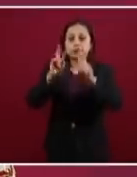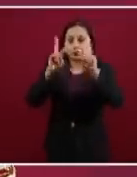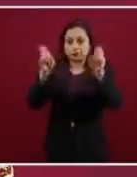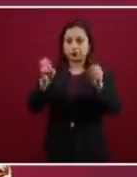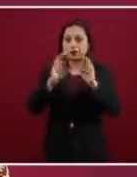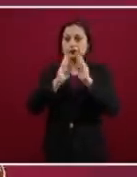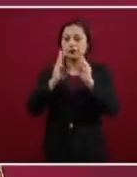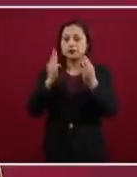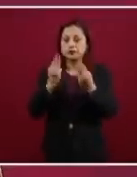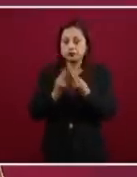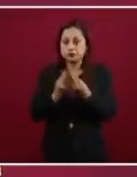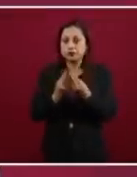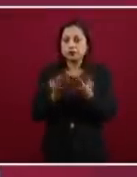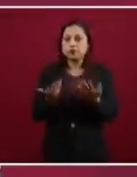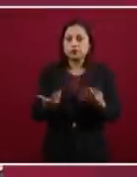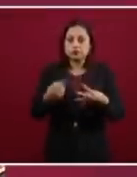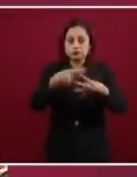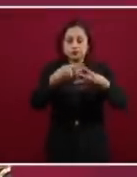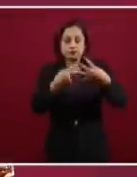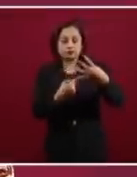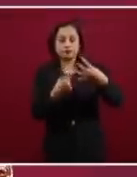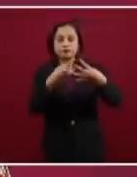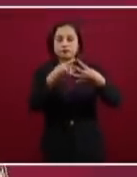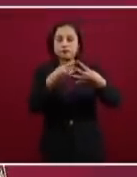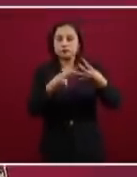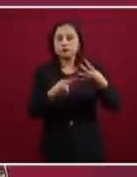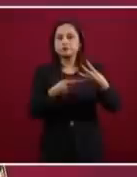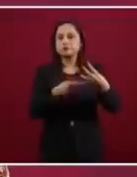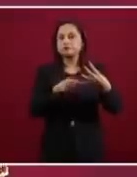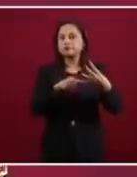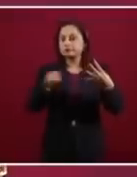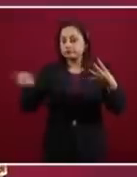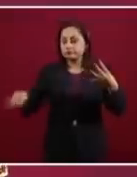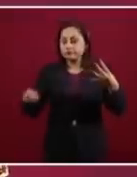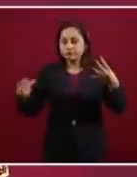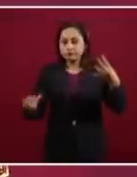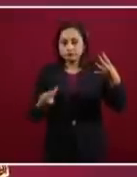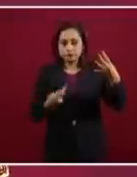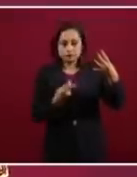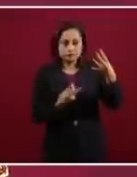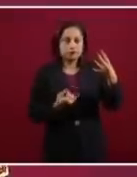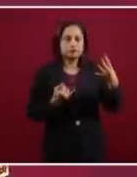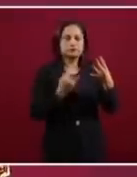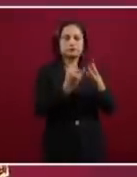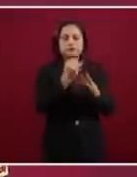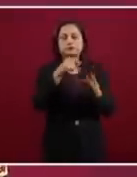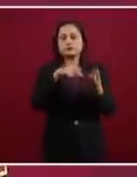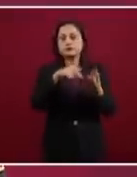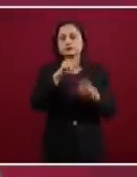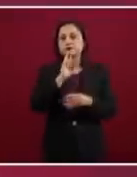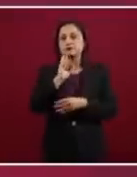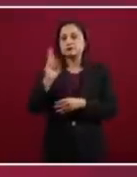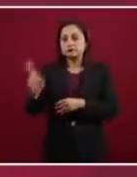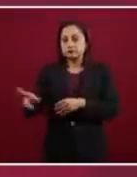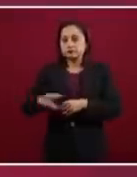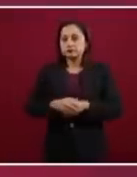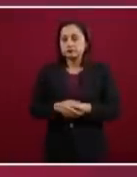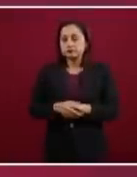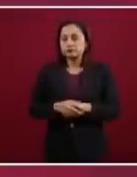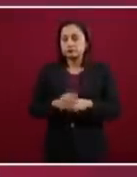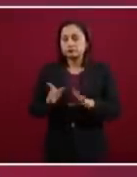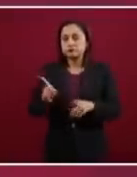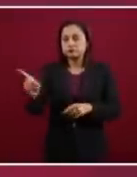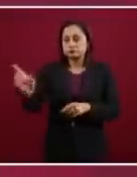tendría que haber seguido ese canal hasta llegar a este en este caso a mi